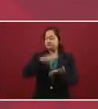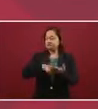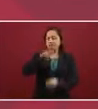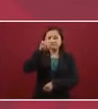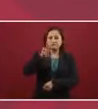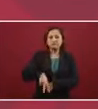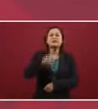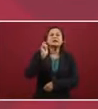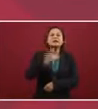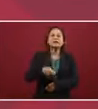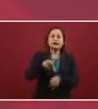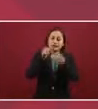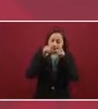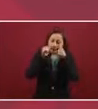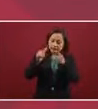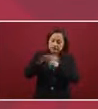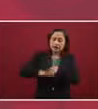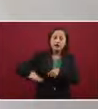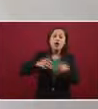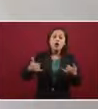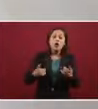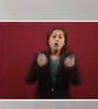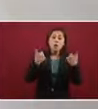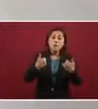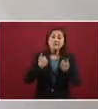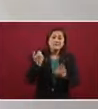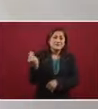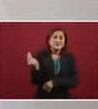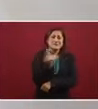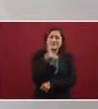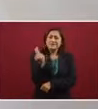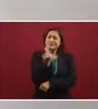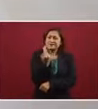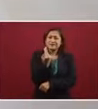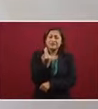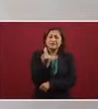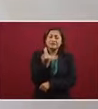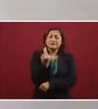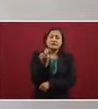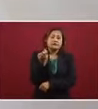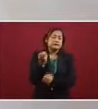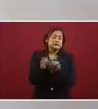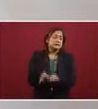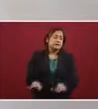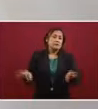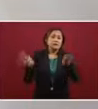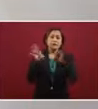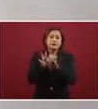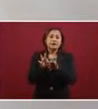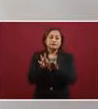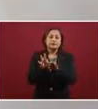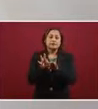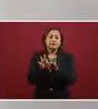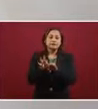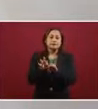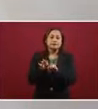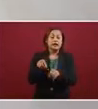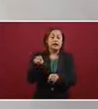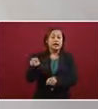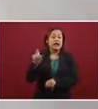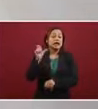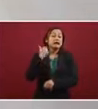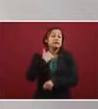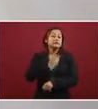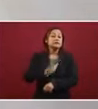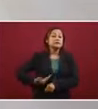jóvenes, que es fundamental, y que el error de él y de los